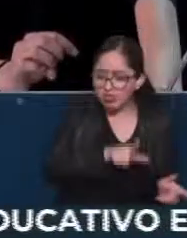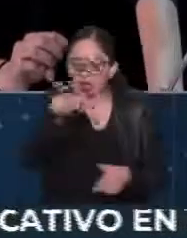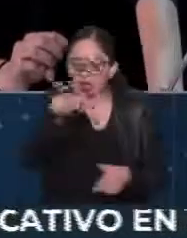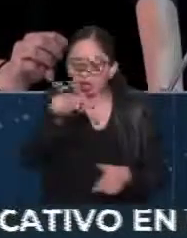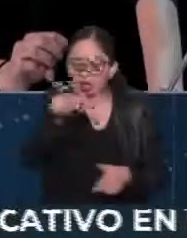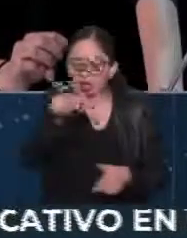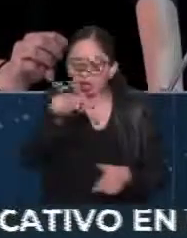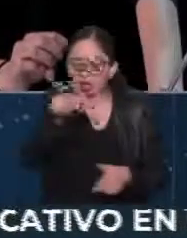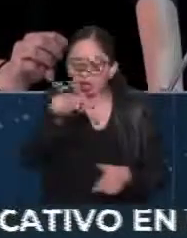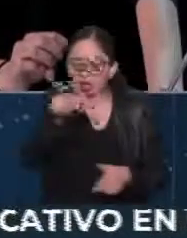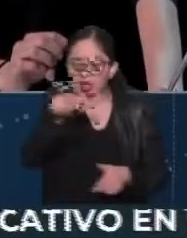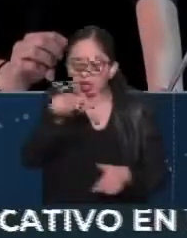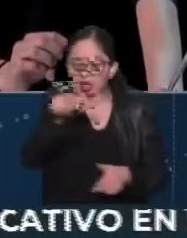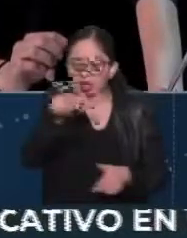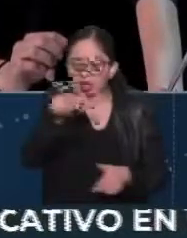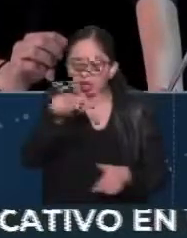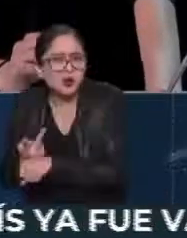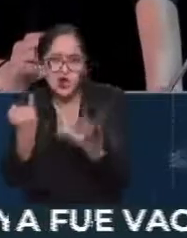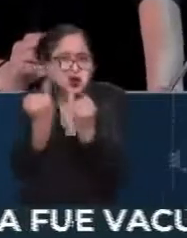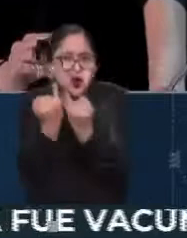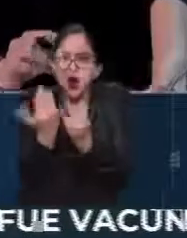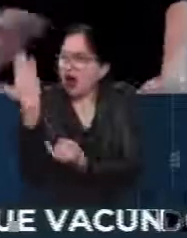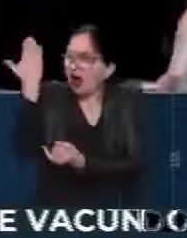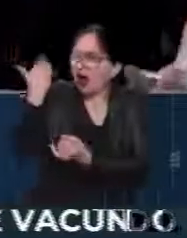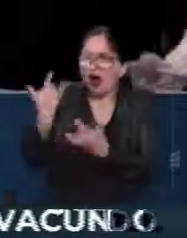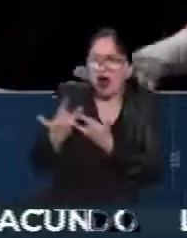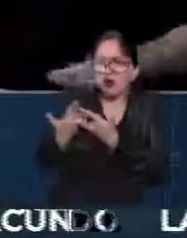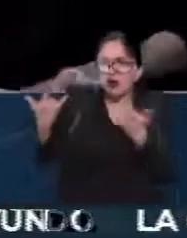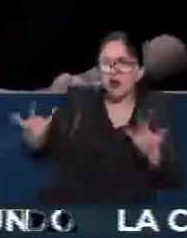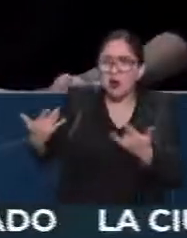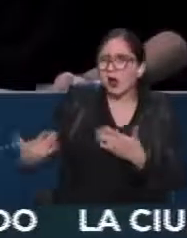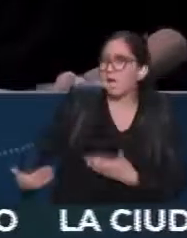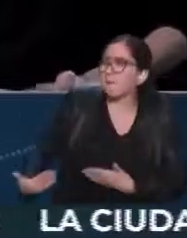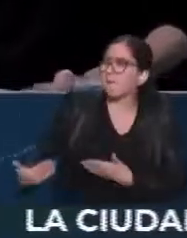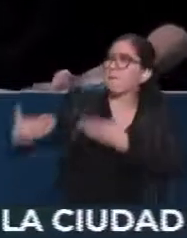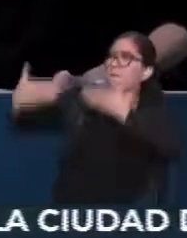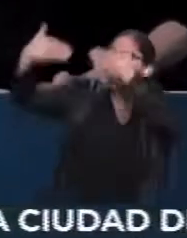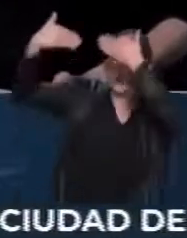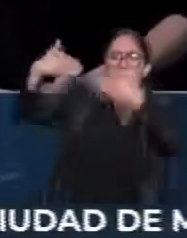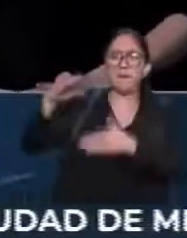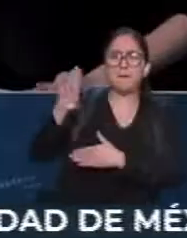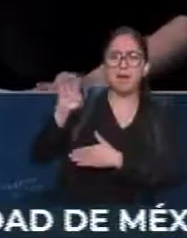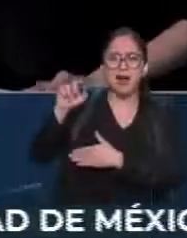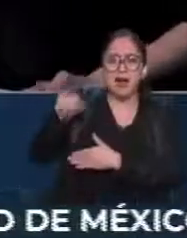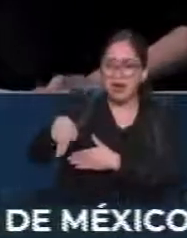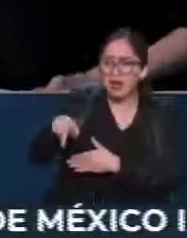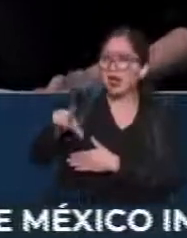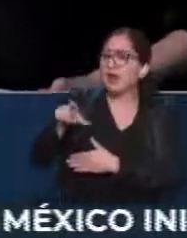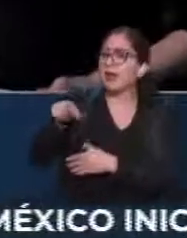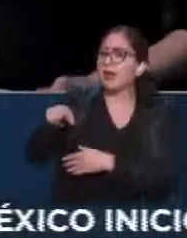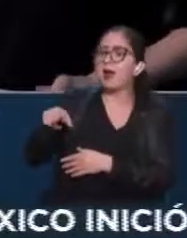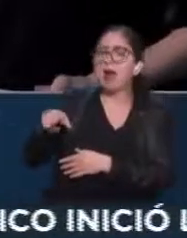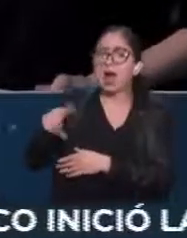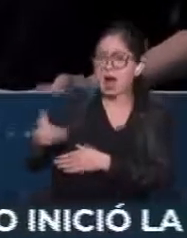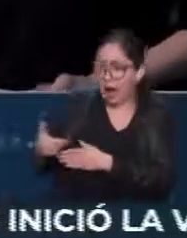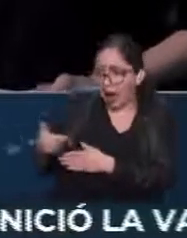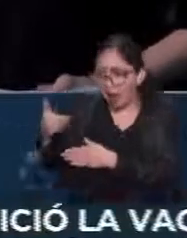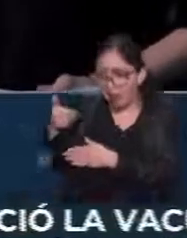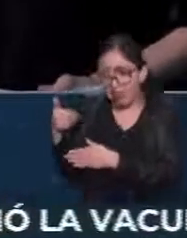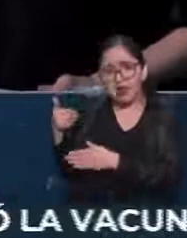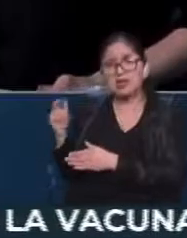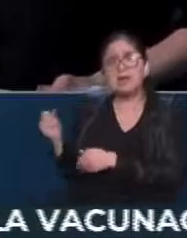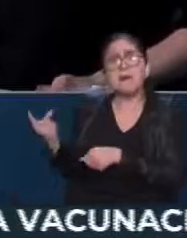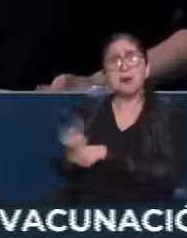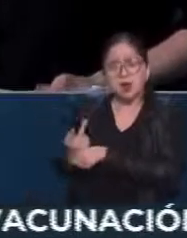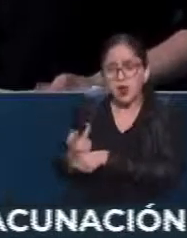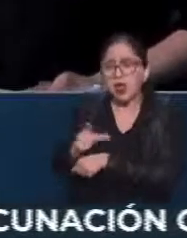La caída del muro y después de la caída del muro, etcétera, ¿no? De la guerra. De la guerra, ¿no? Para ponerle un poquito